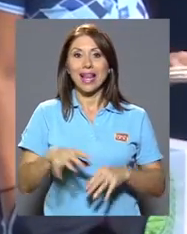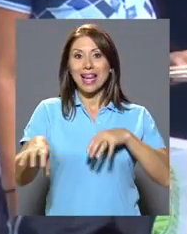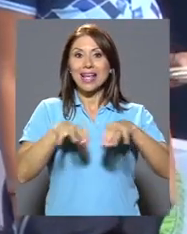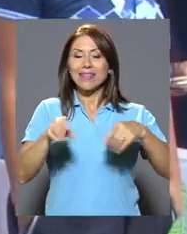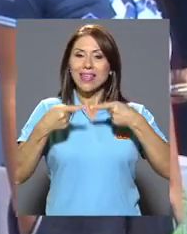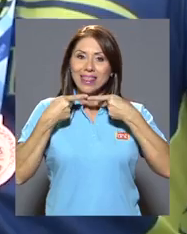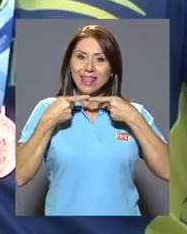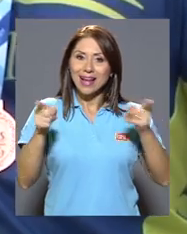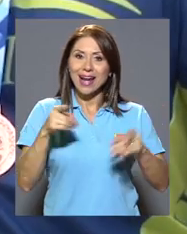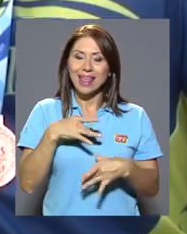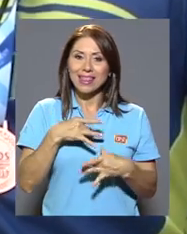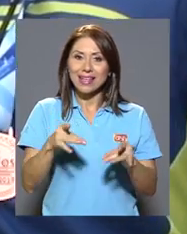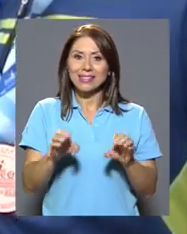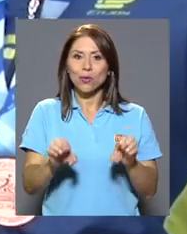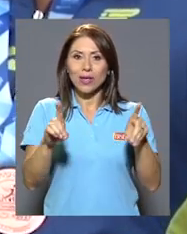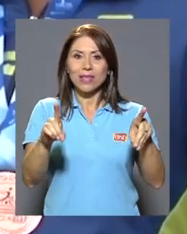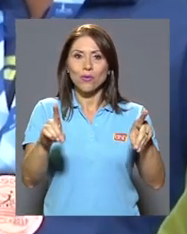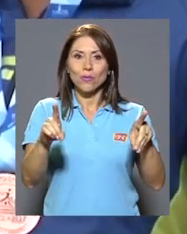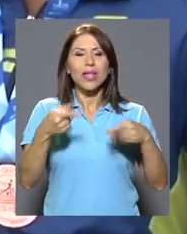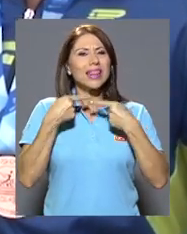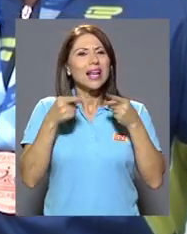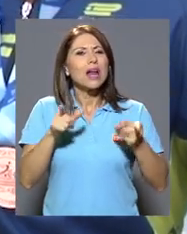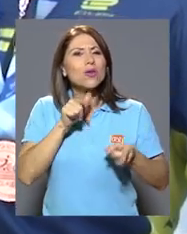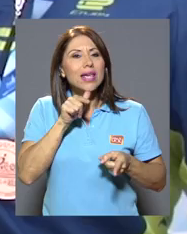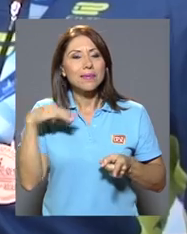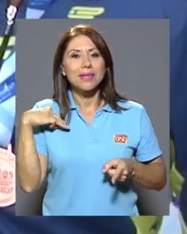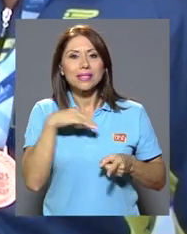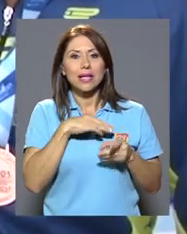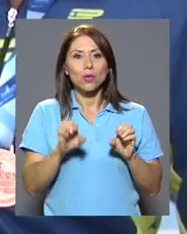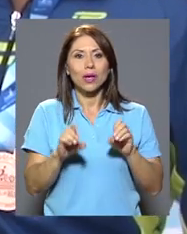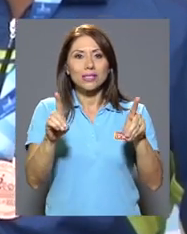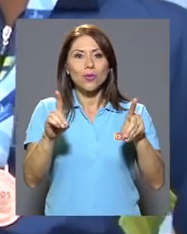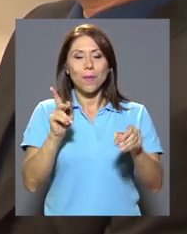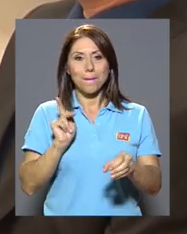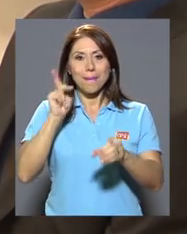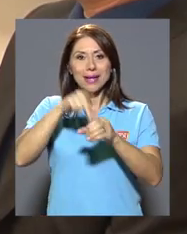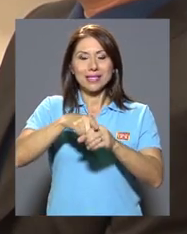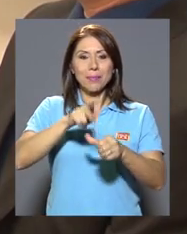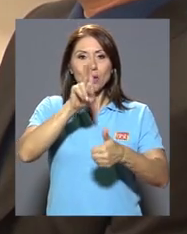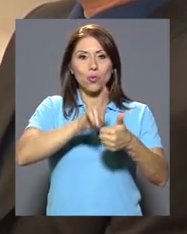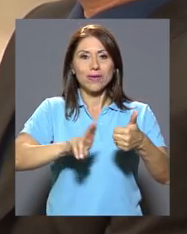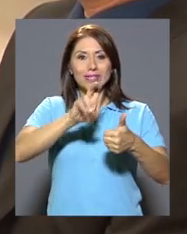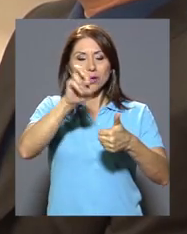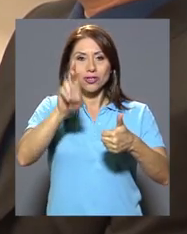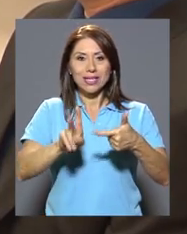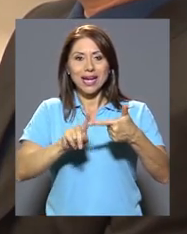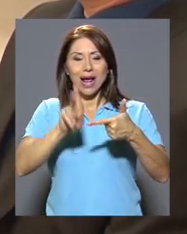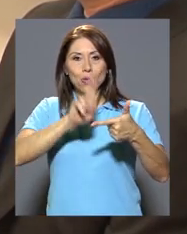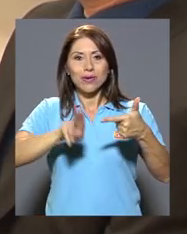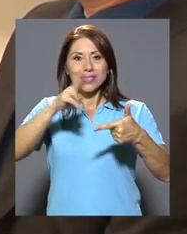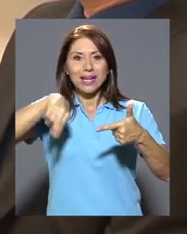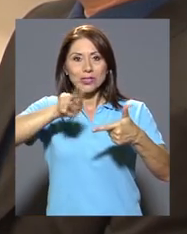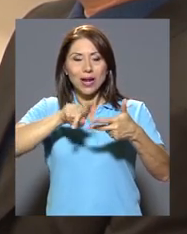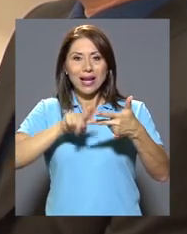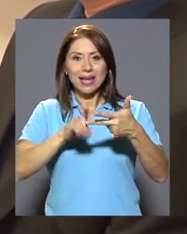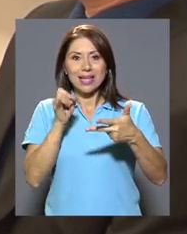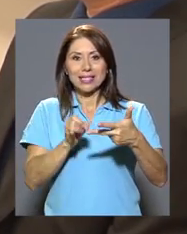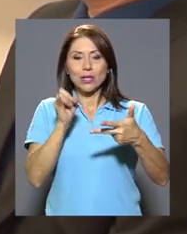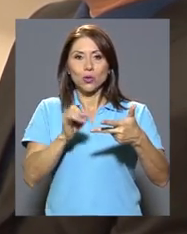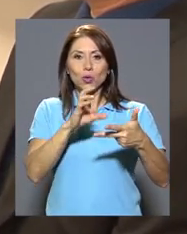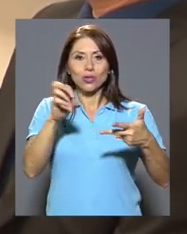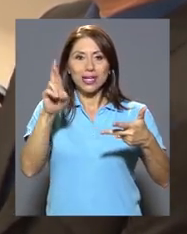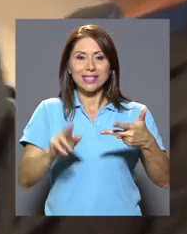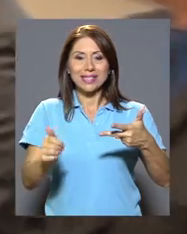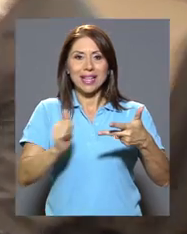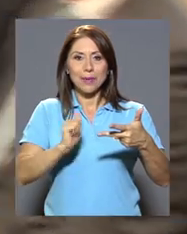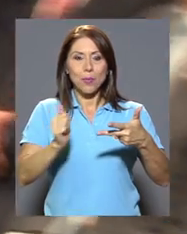declarada de interés educativo por el Ministerio de Educación y participan la Universidad de Costa Rica, la Universidad Nacional, el Instituto Costarricense del